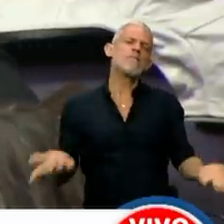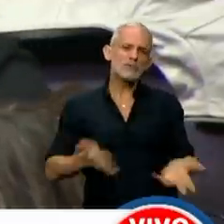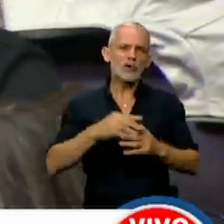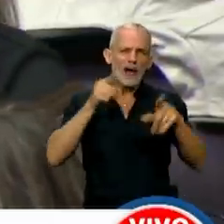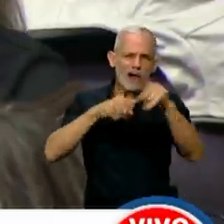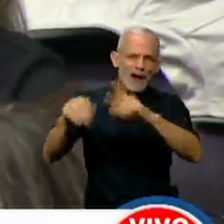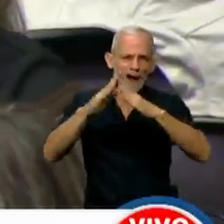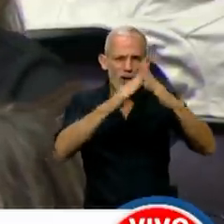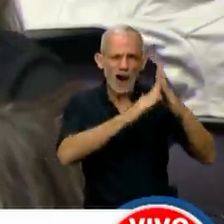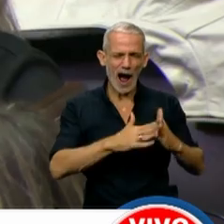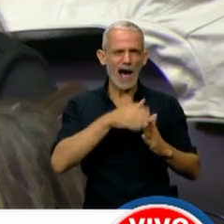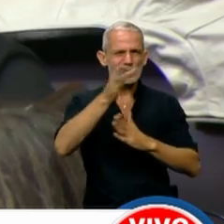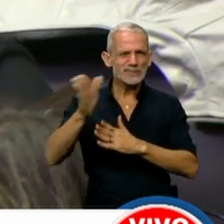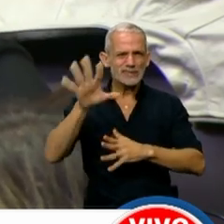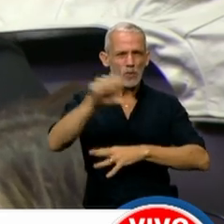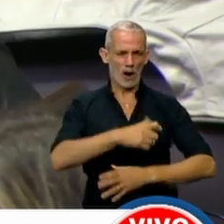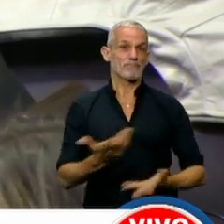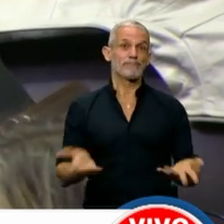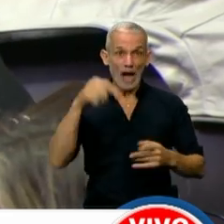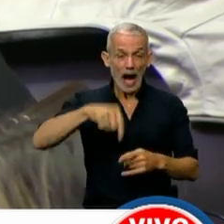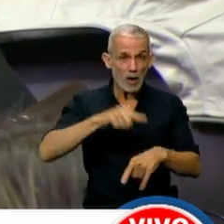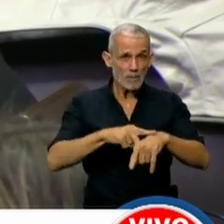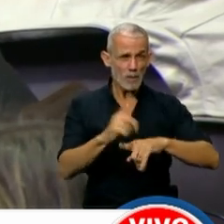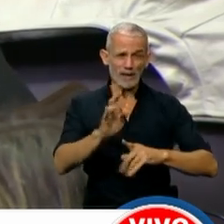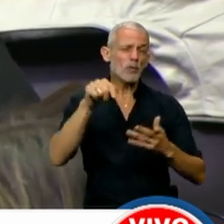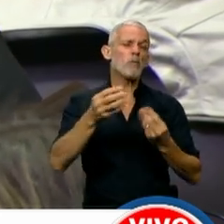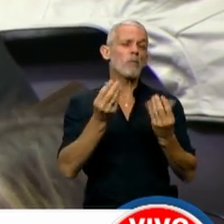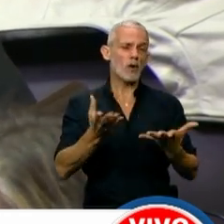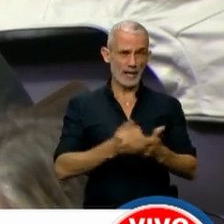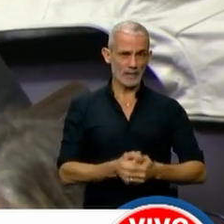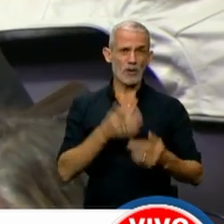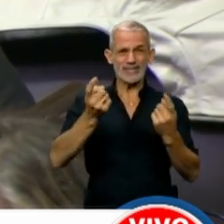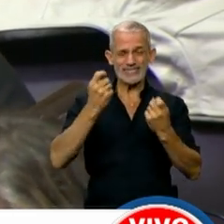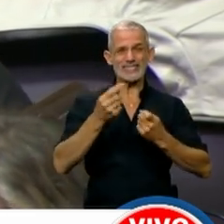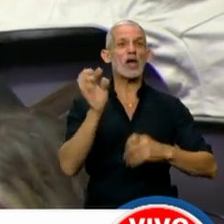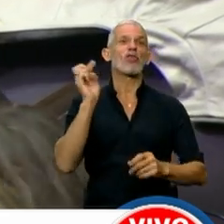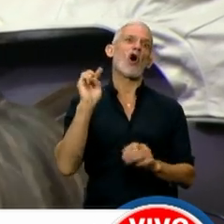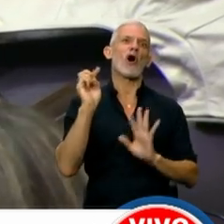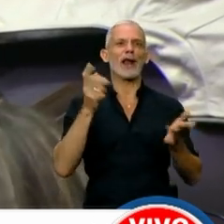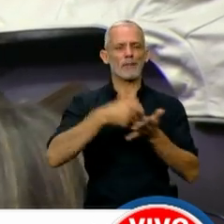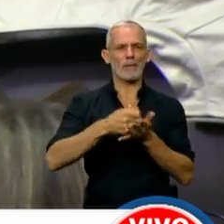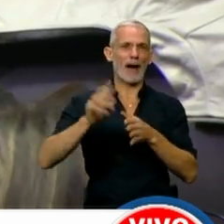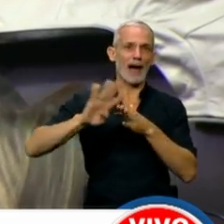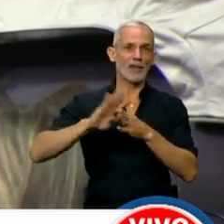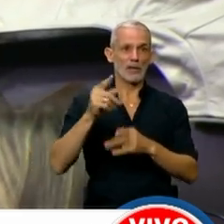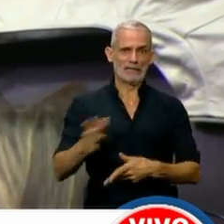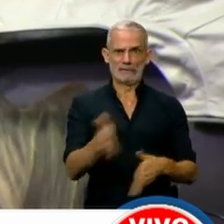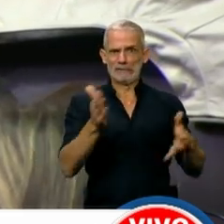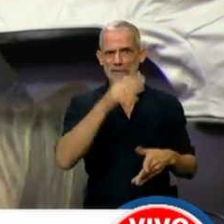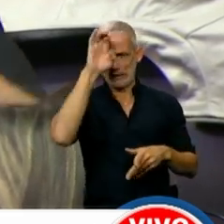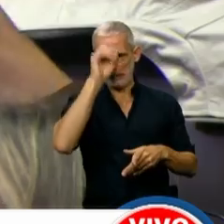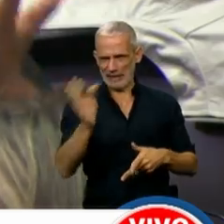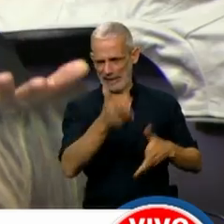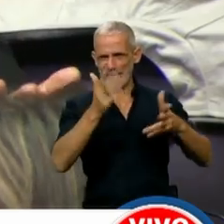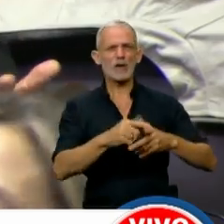por sus casas eso está pasando en este momento porque porque se necesitan dólares para pagar la deuda no es casualidad